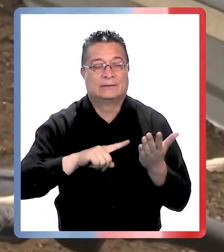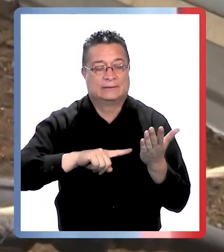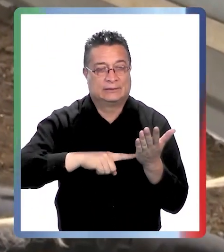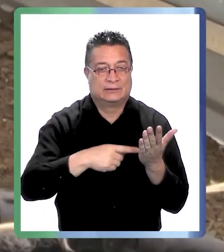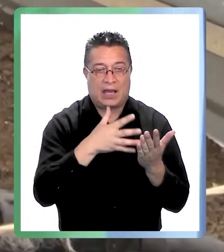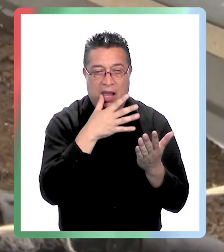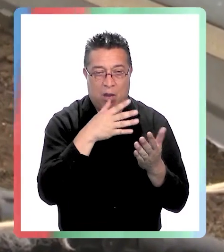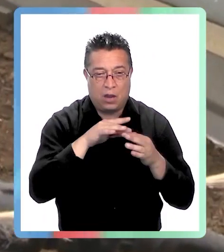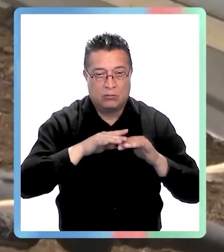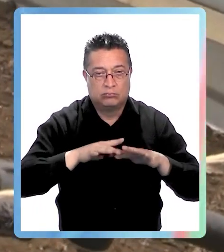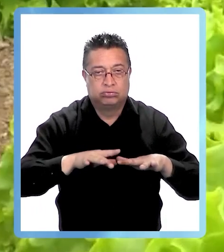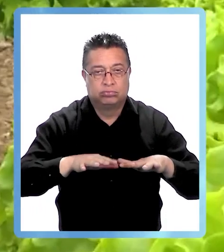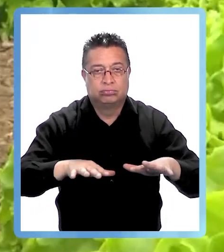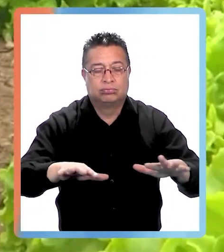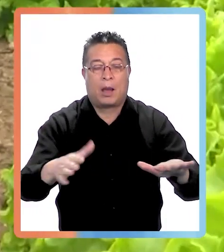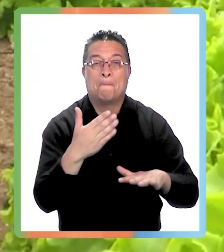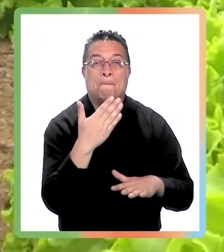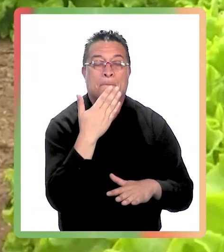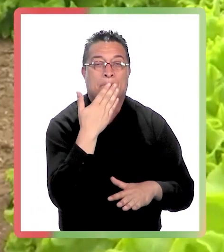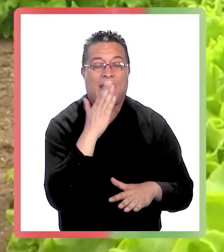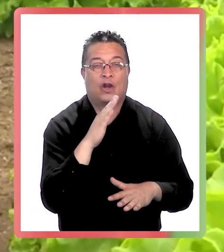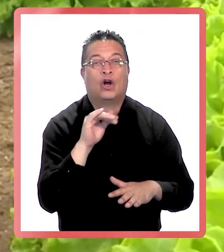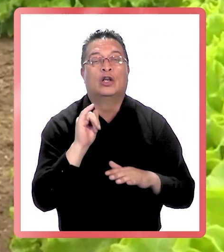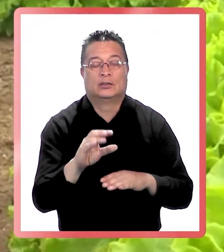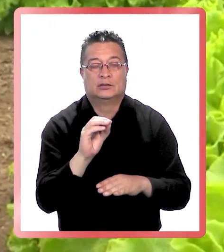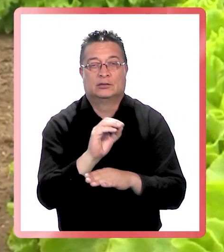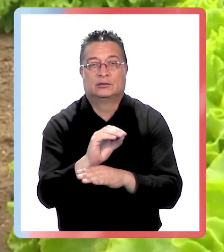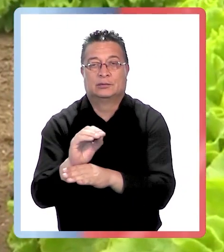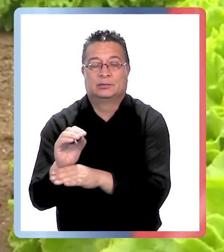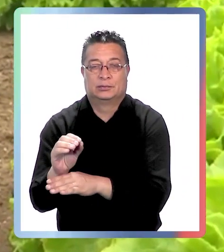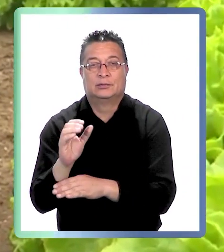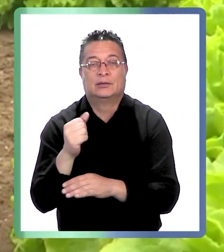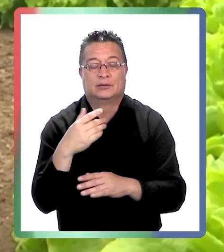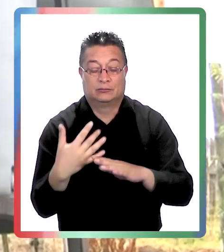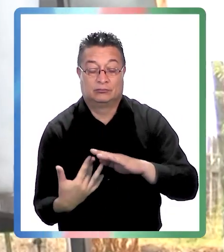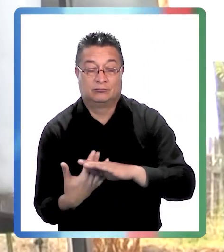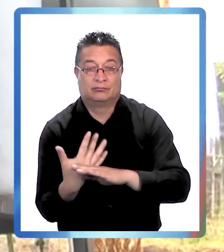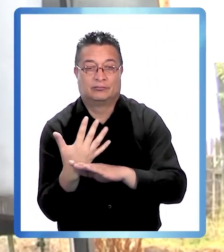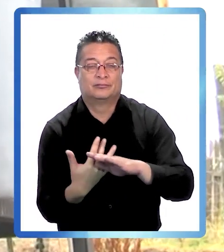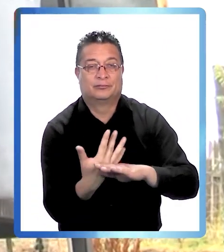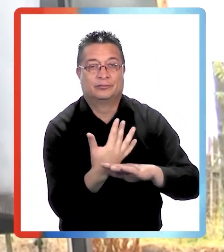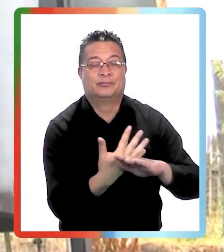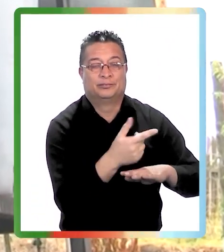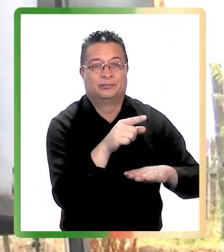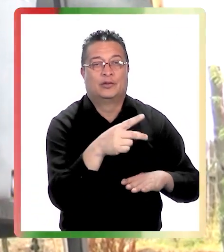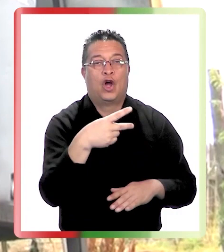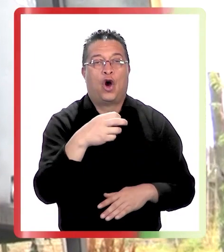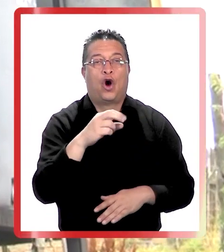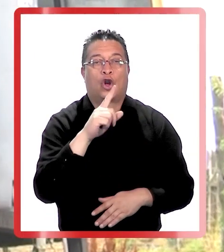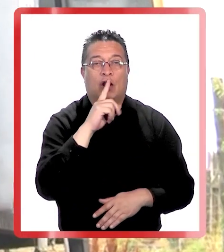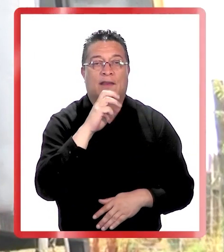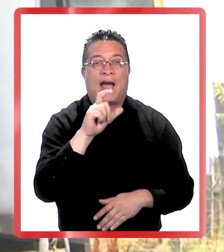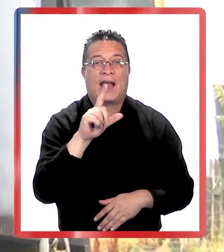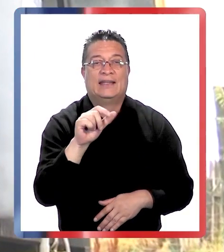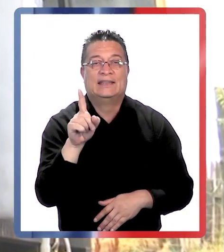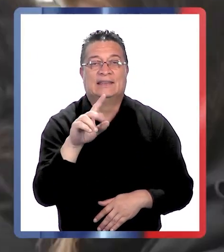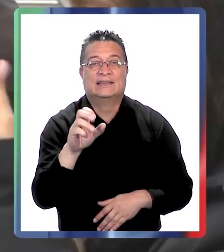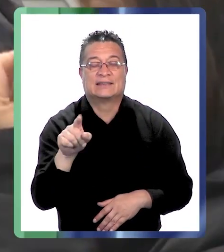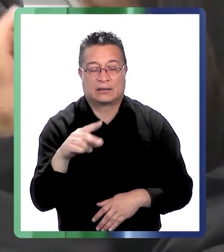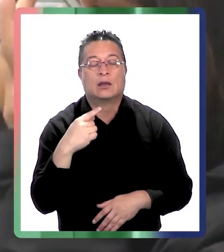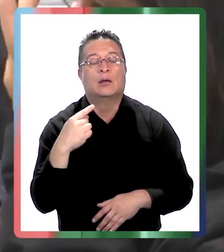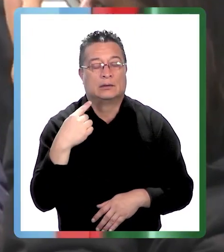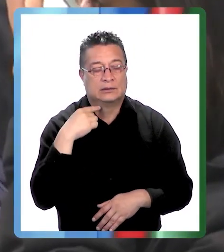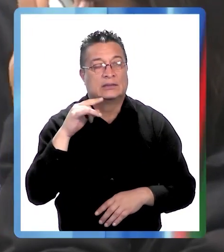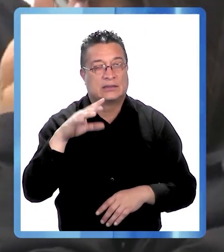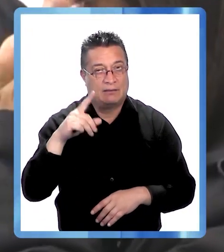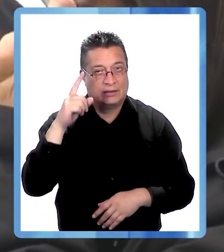riego, mejorar las posibilidades de producción agrícola, ¿cierto?, de hortalizas, en una zona que conocemos las inclemencias